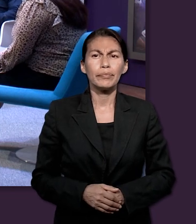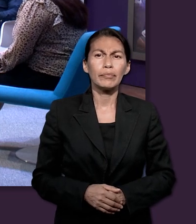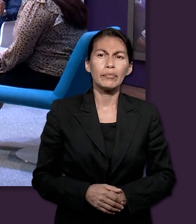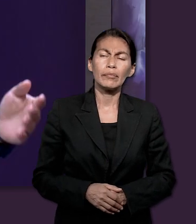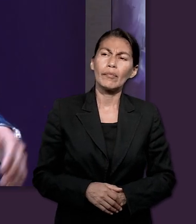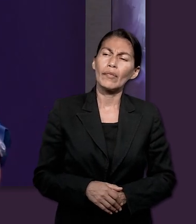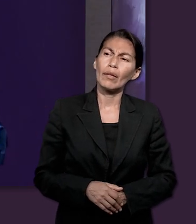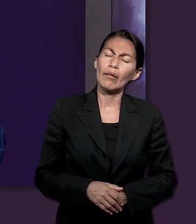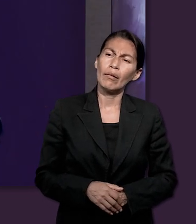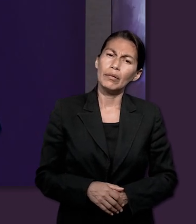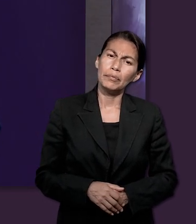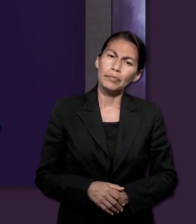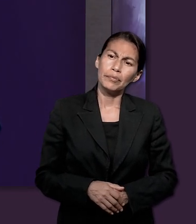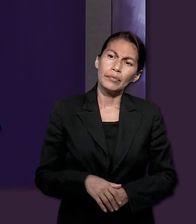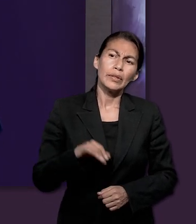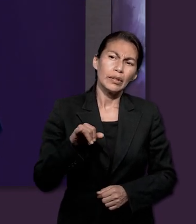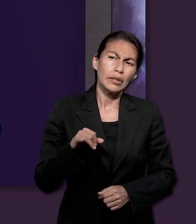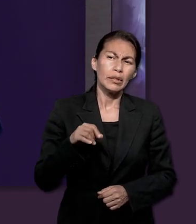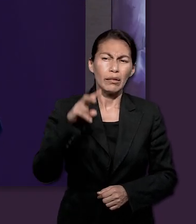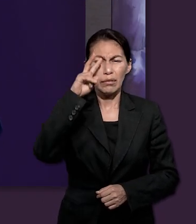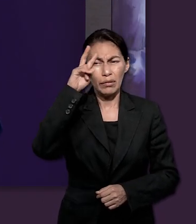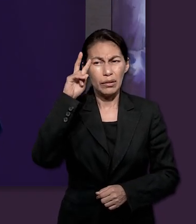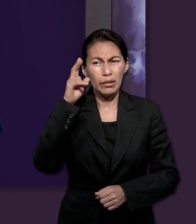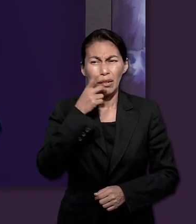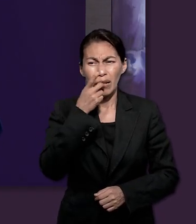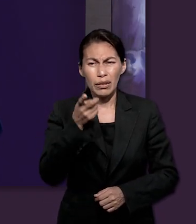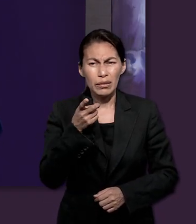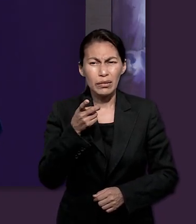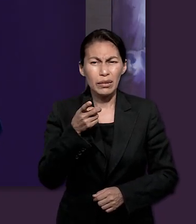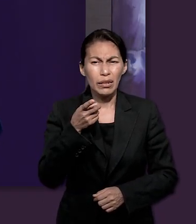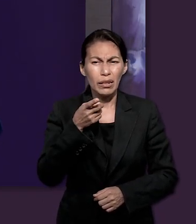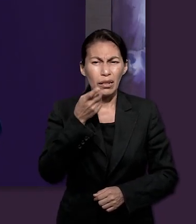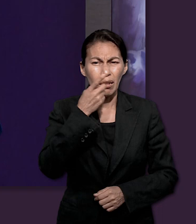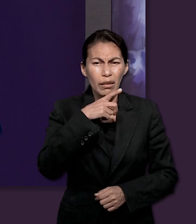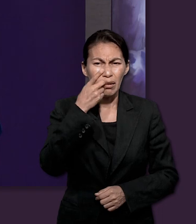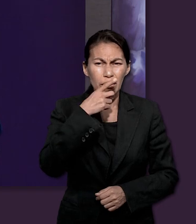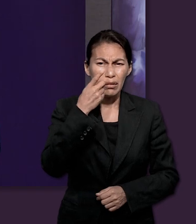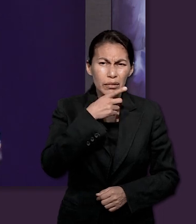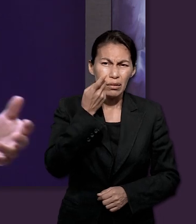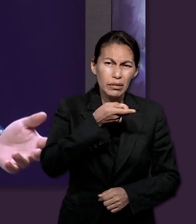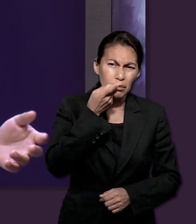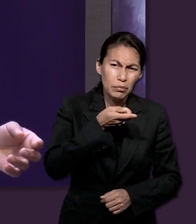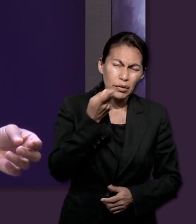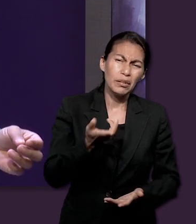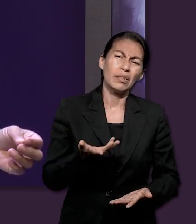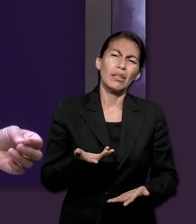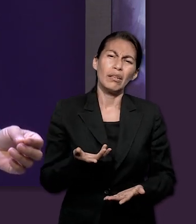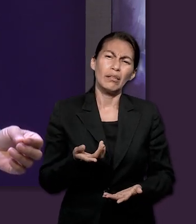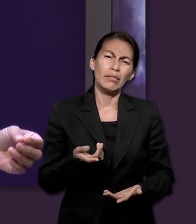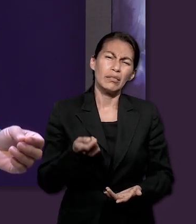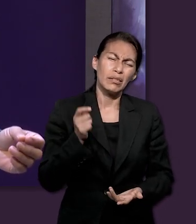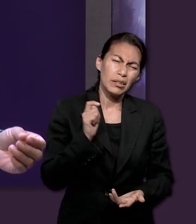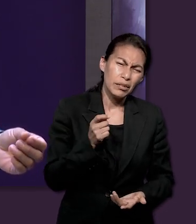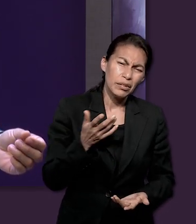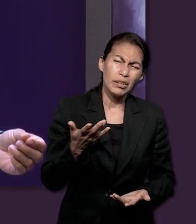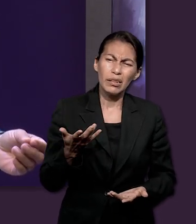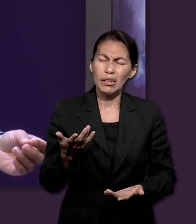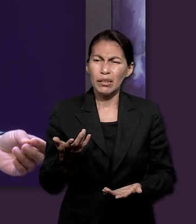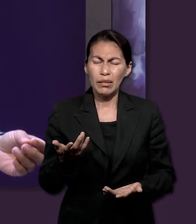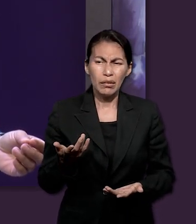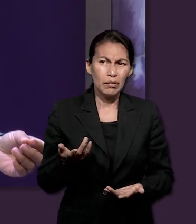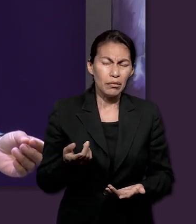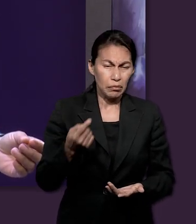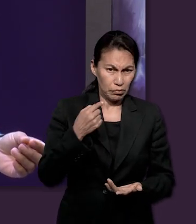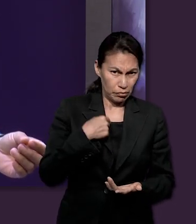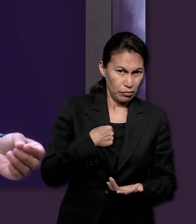y tal vez tomando el comentario de Valeria, disciplina no es, sí, disciplinarnos, pero no solamente en lo